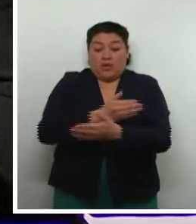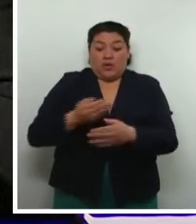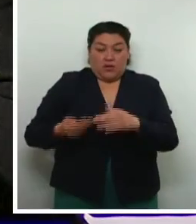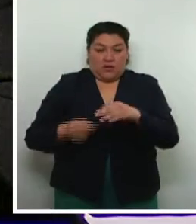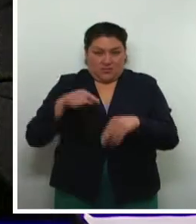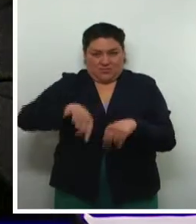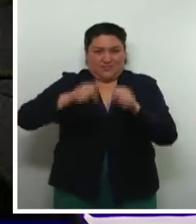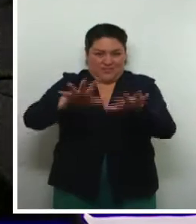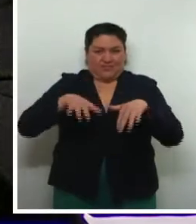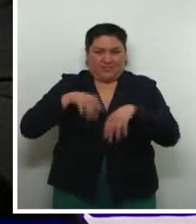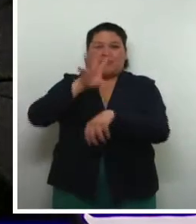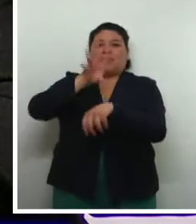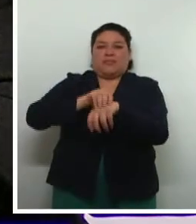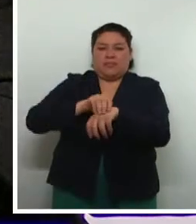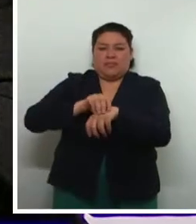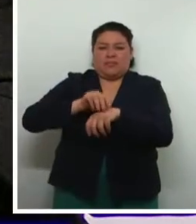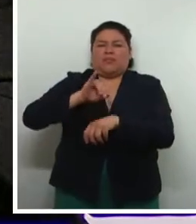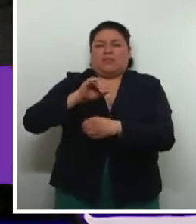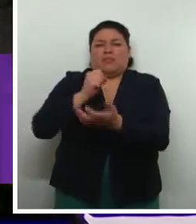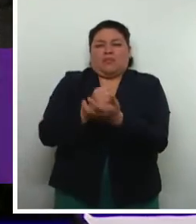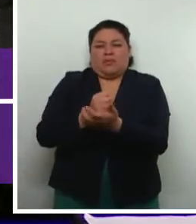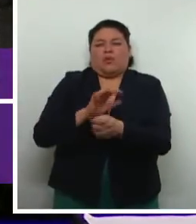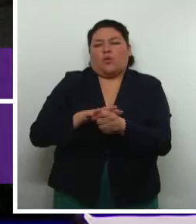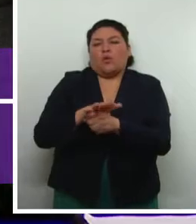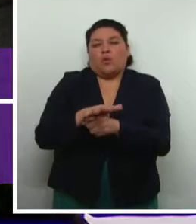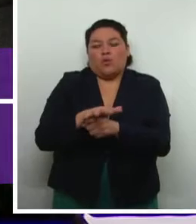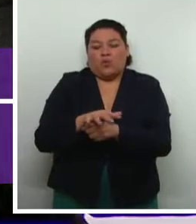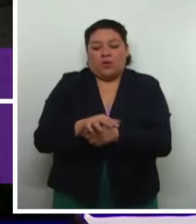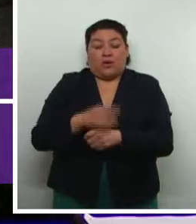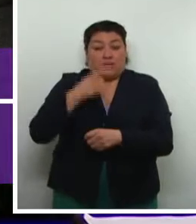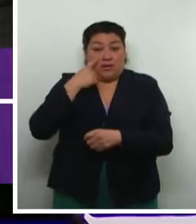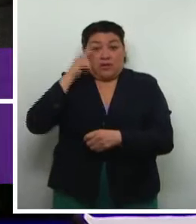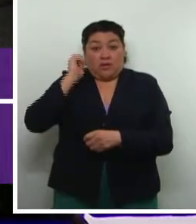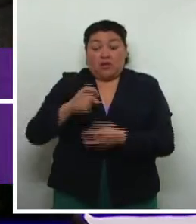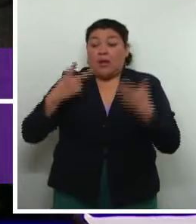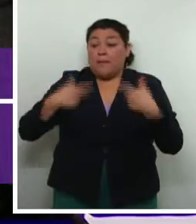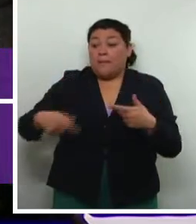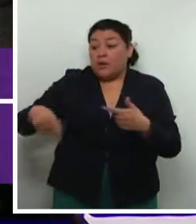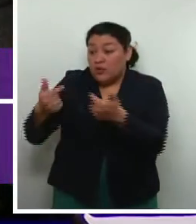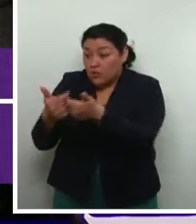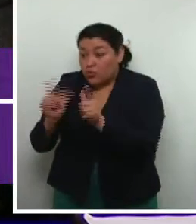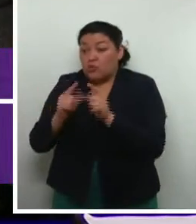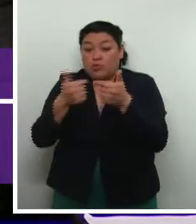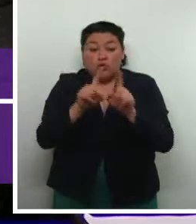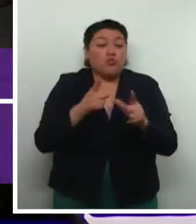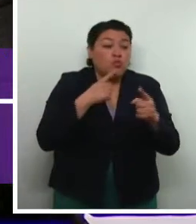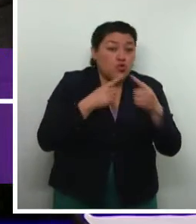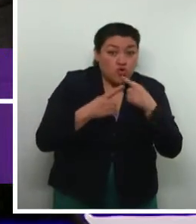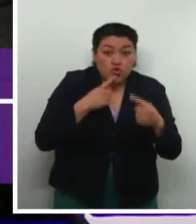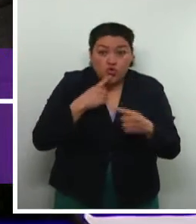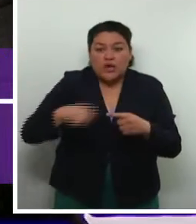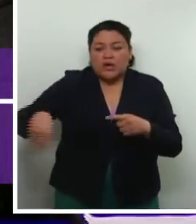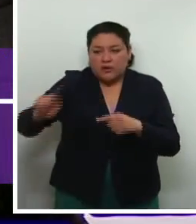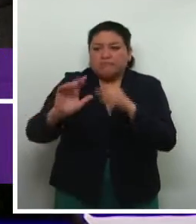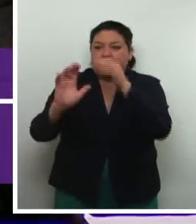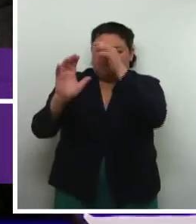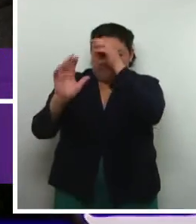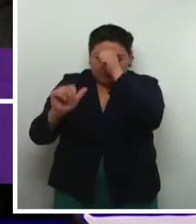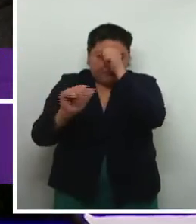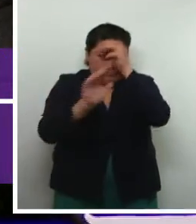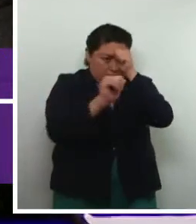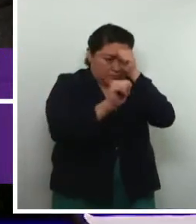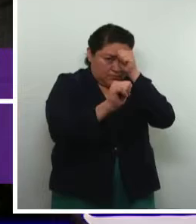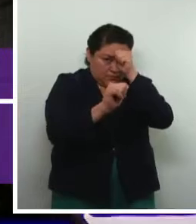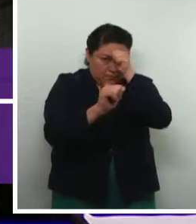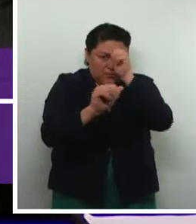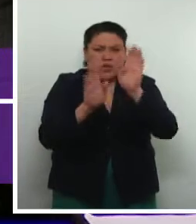Asamblea fue, en primer lugar, el buscar el más amplio consenso posible a partir de que en la propia